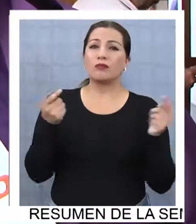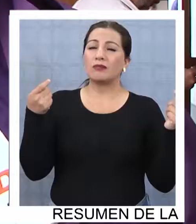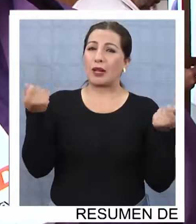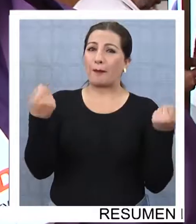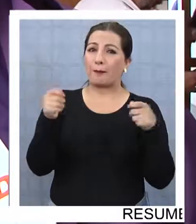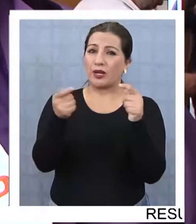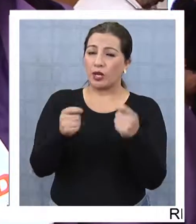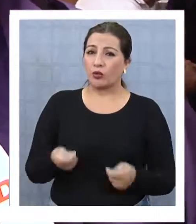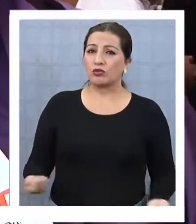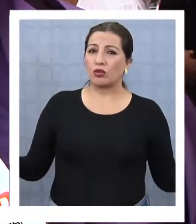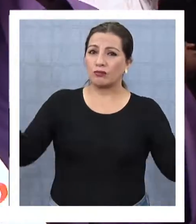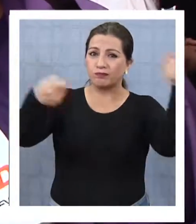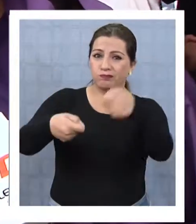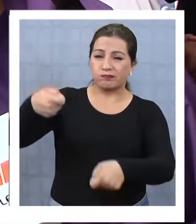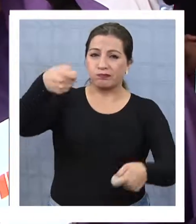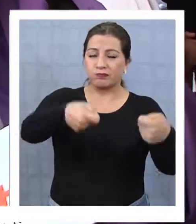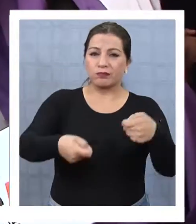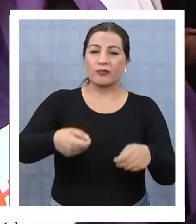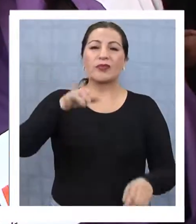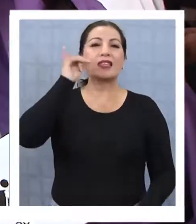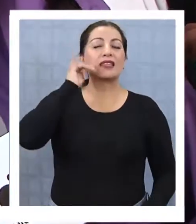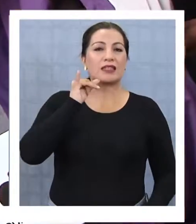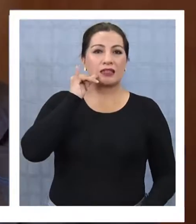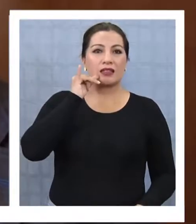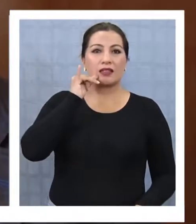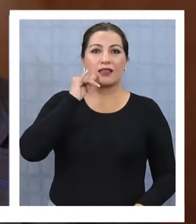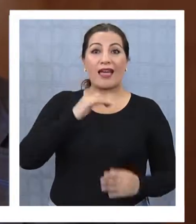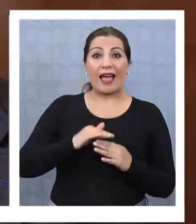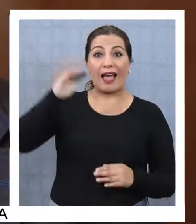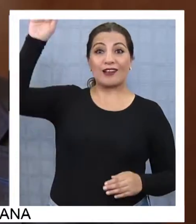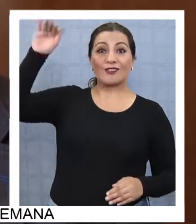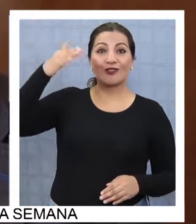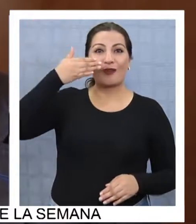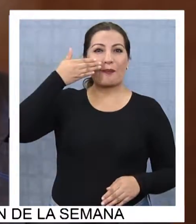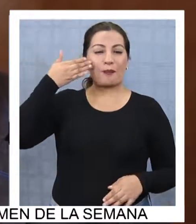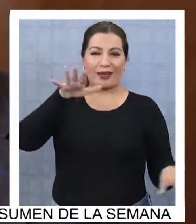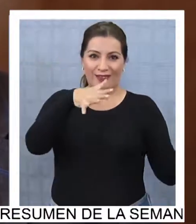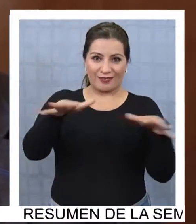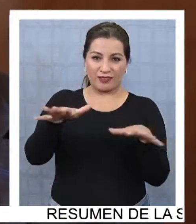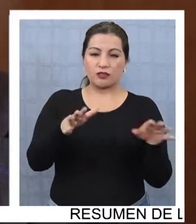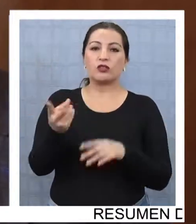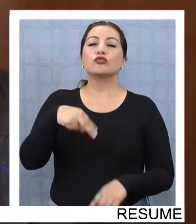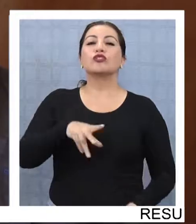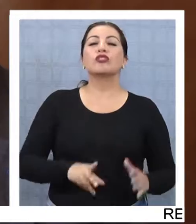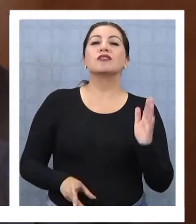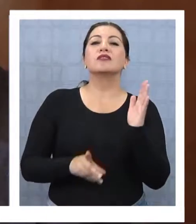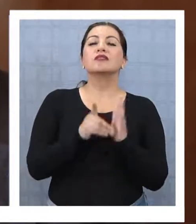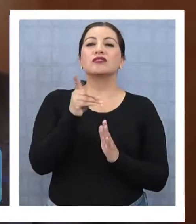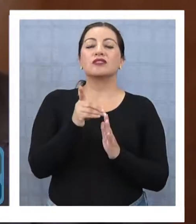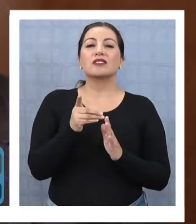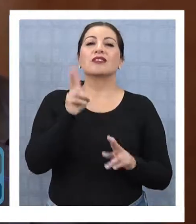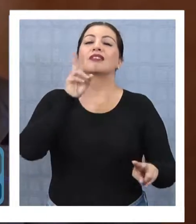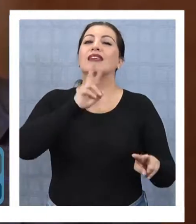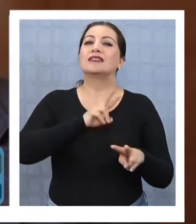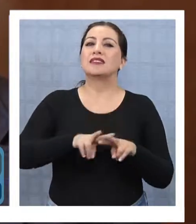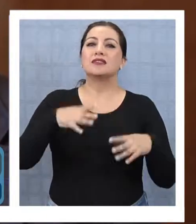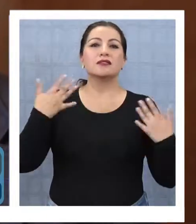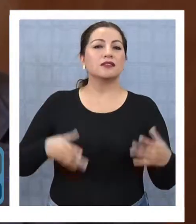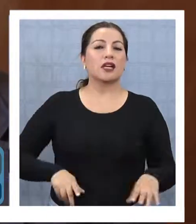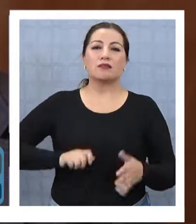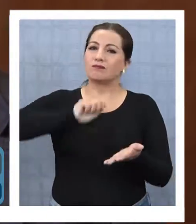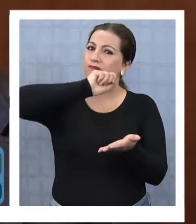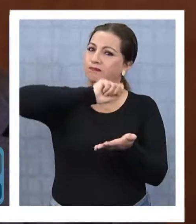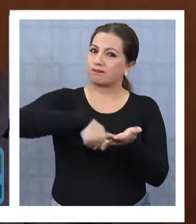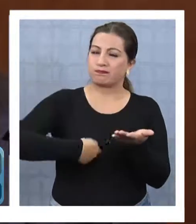van a ir orientados acá en la Comuna de Iquique a Alto Playa Blanca. Mientras esto se desarrolla, nosotros estamos desarrollando que ya está contratado